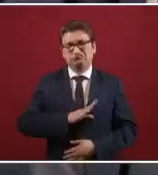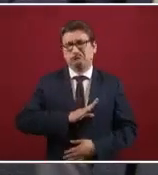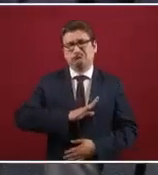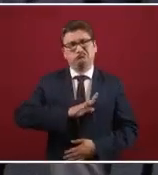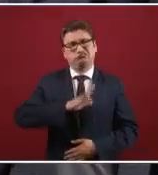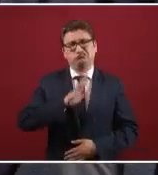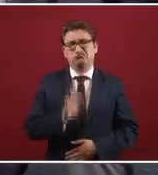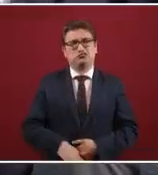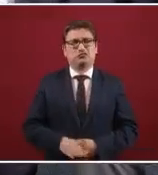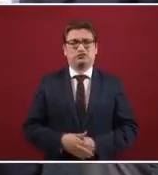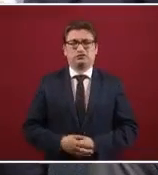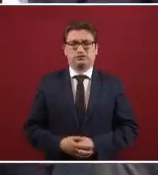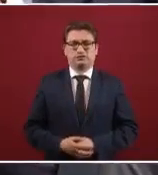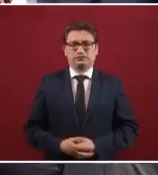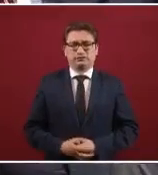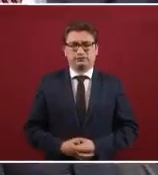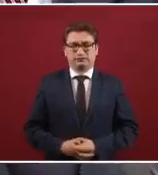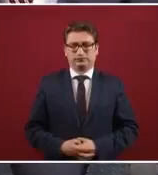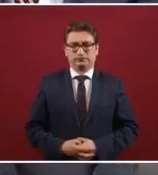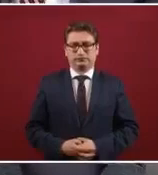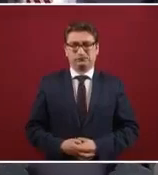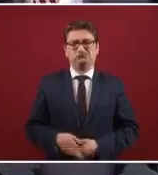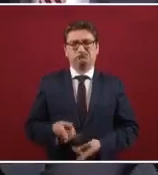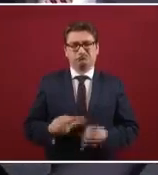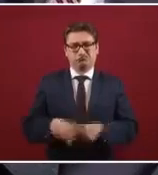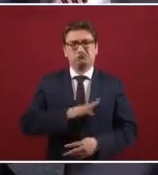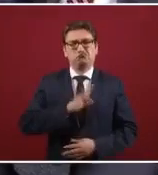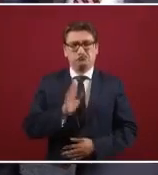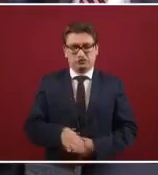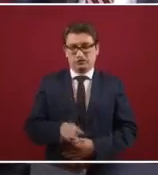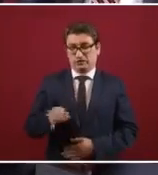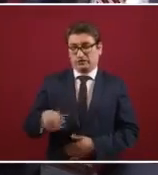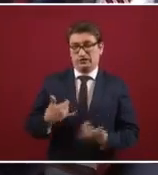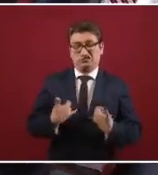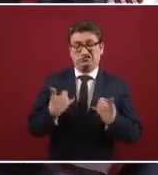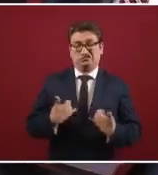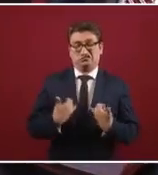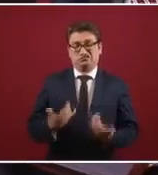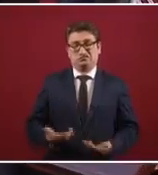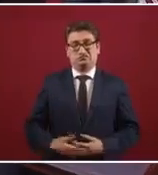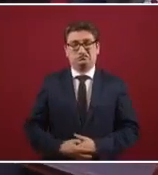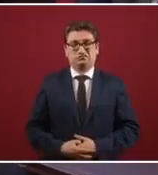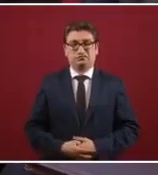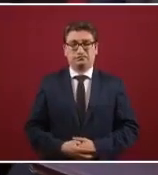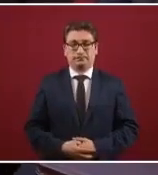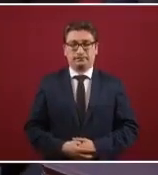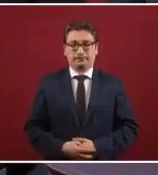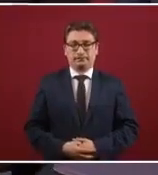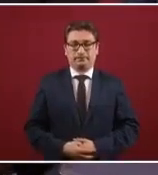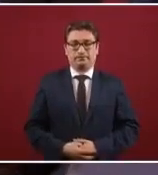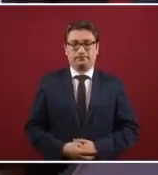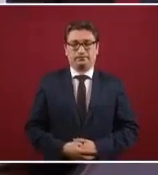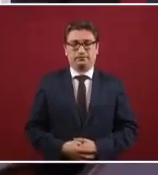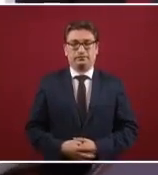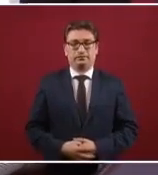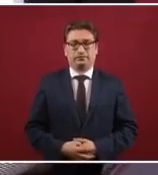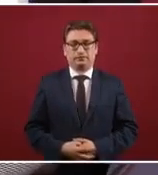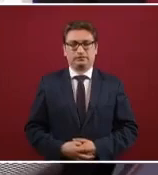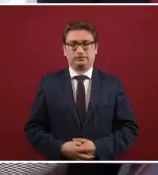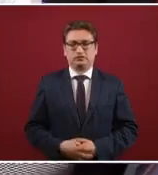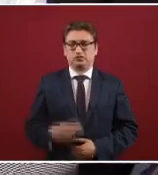qué causa la muerte de jóvenes ya me urge